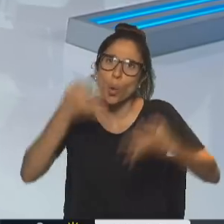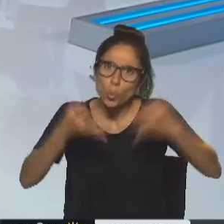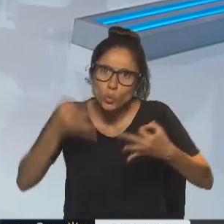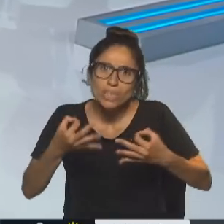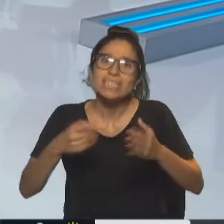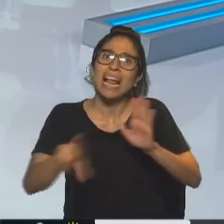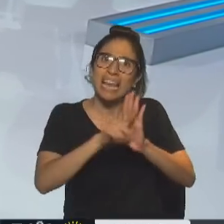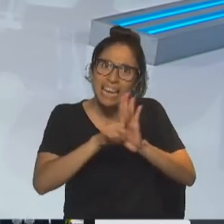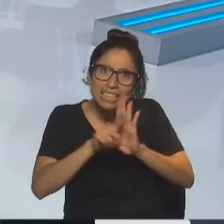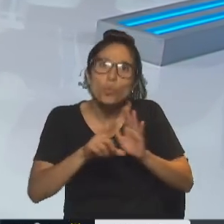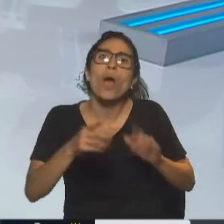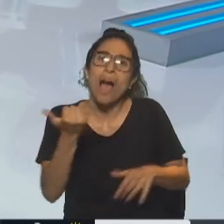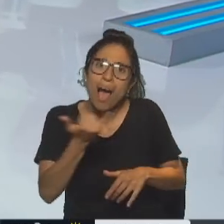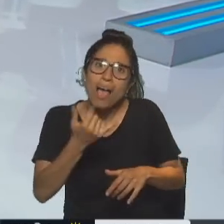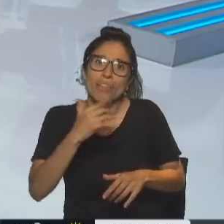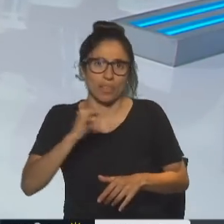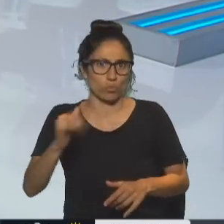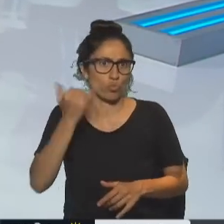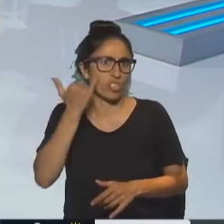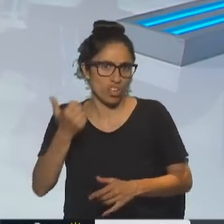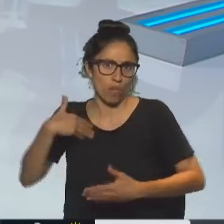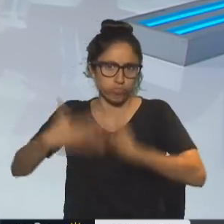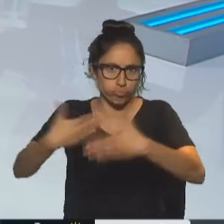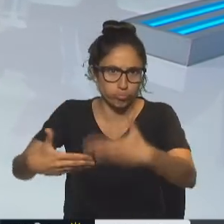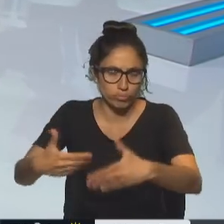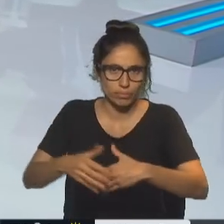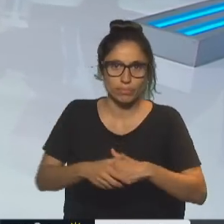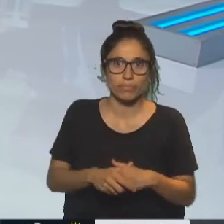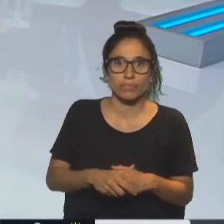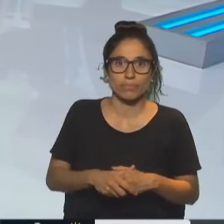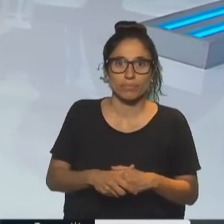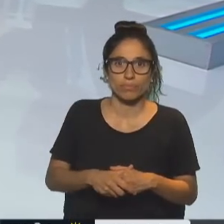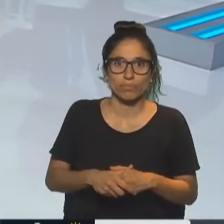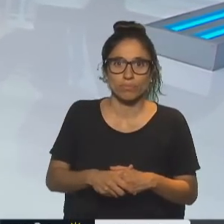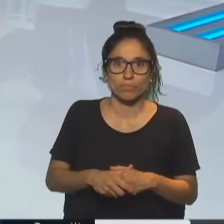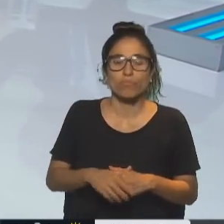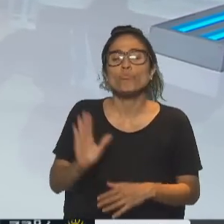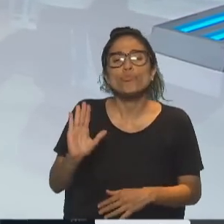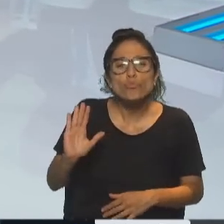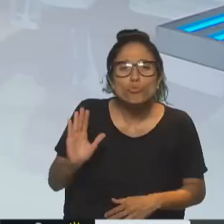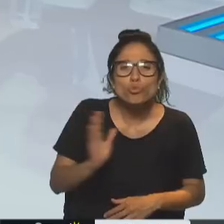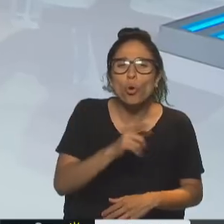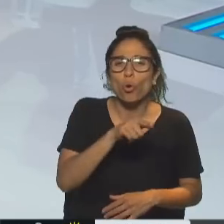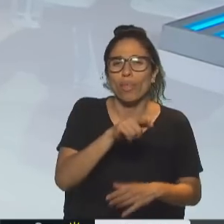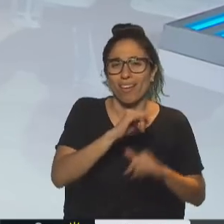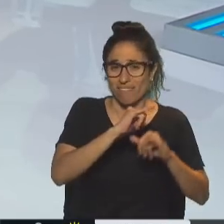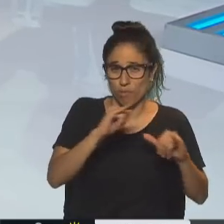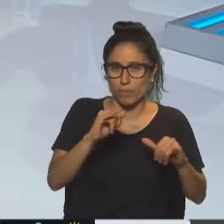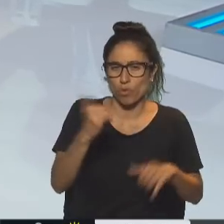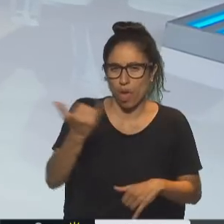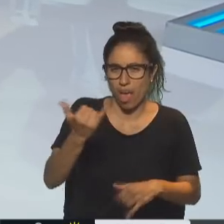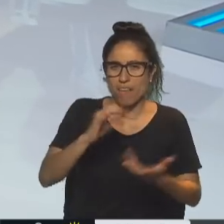Hoy más. Todo tiene un arco de opinión. Todo tiene un arco de opinión. Para poder comprender y